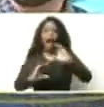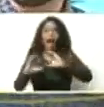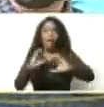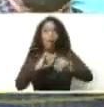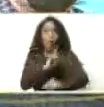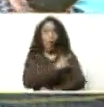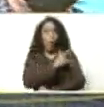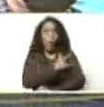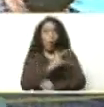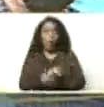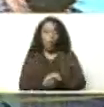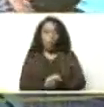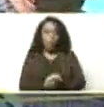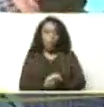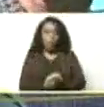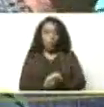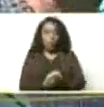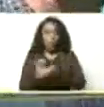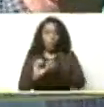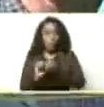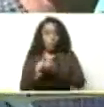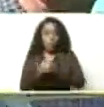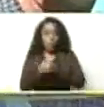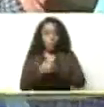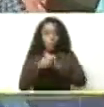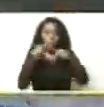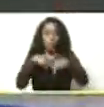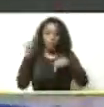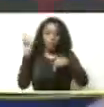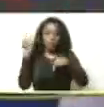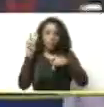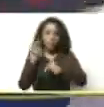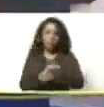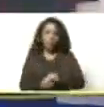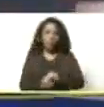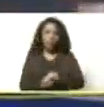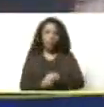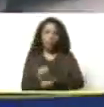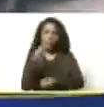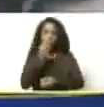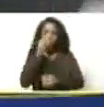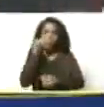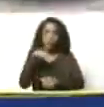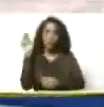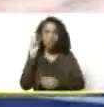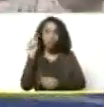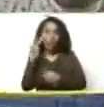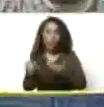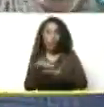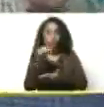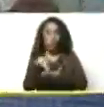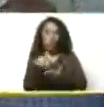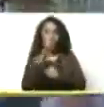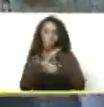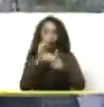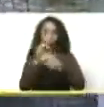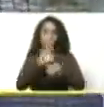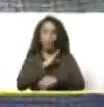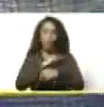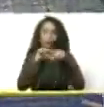universidades la papa en venezuela que se come en venezuela es nacional y ahorita